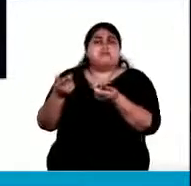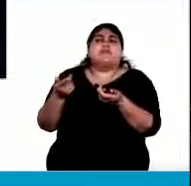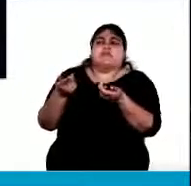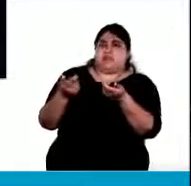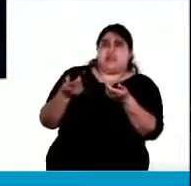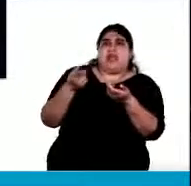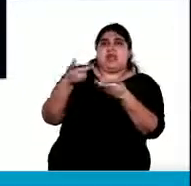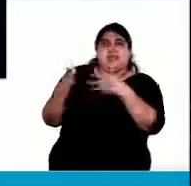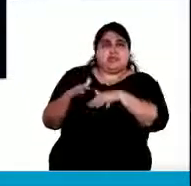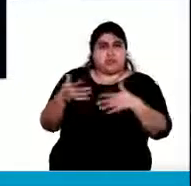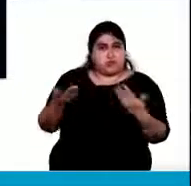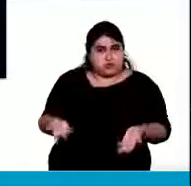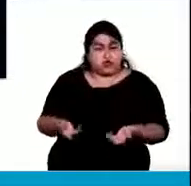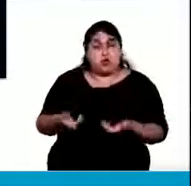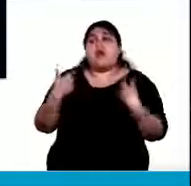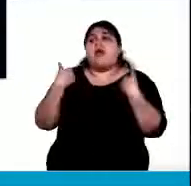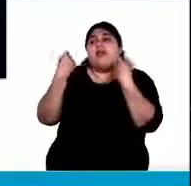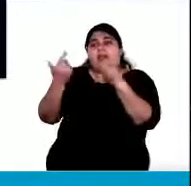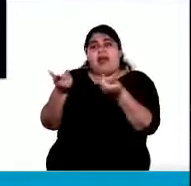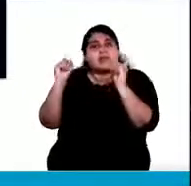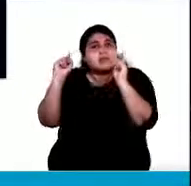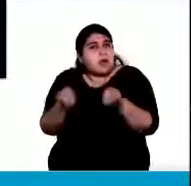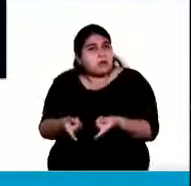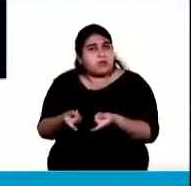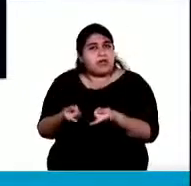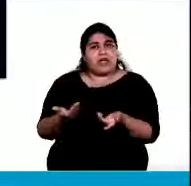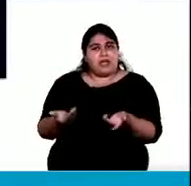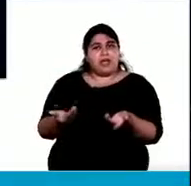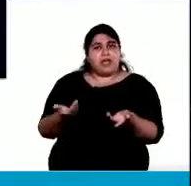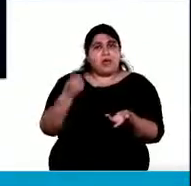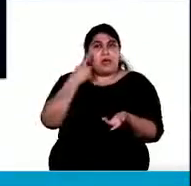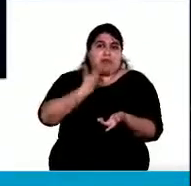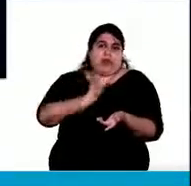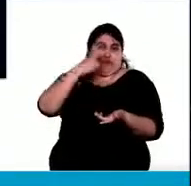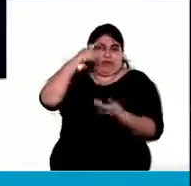esta situación, y se le dio respuesta con el IFE.